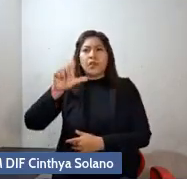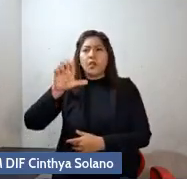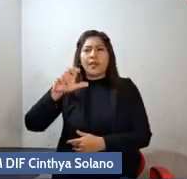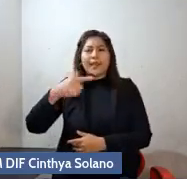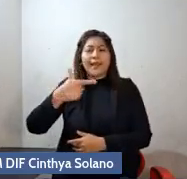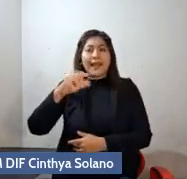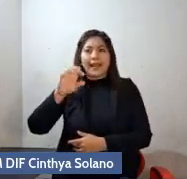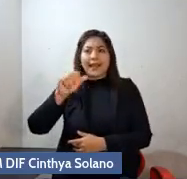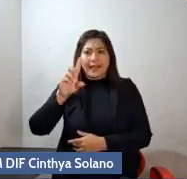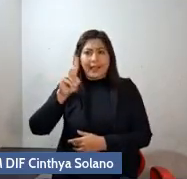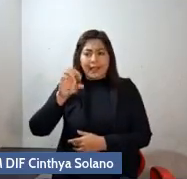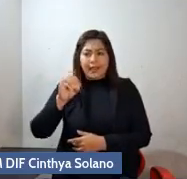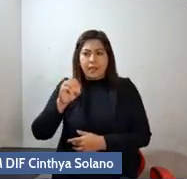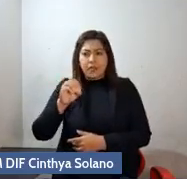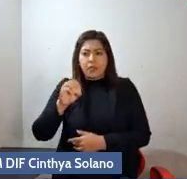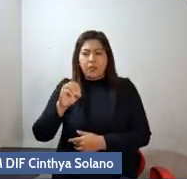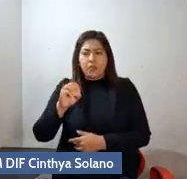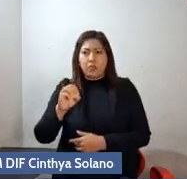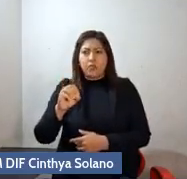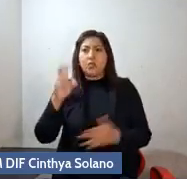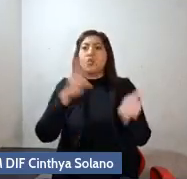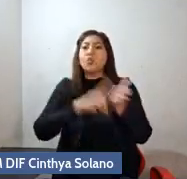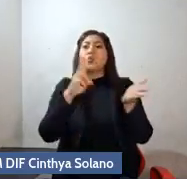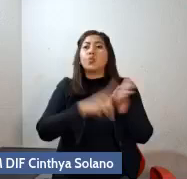el costo de